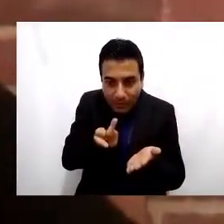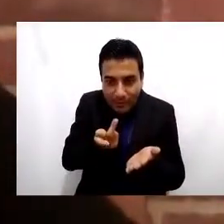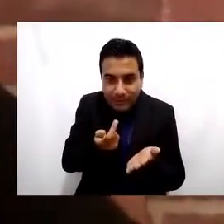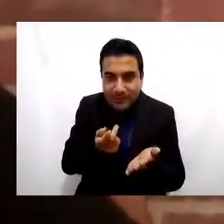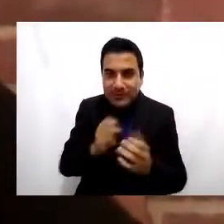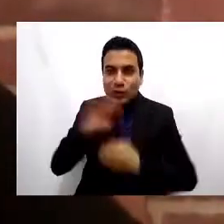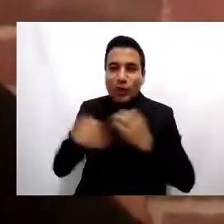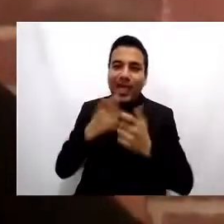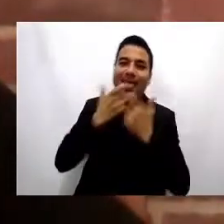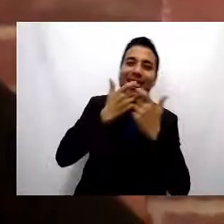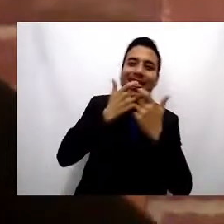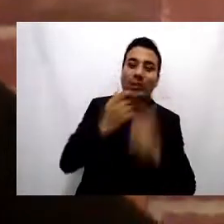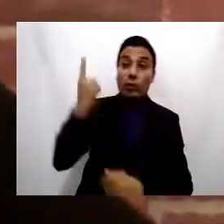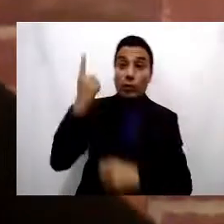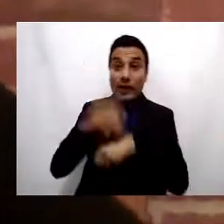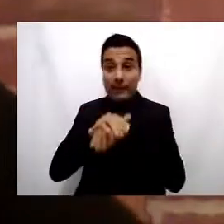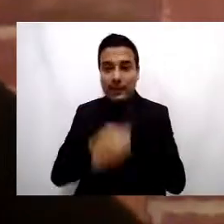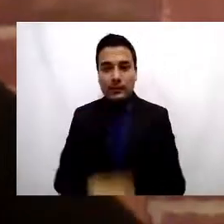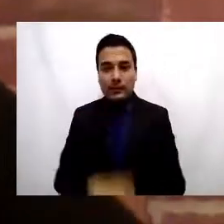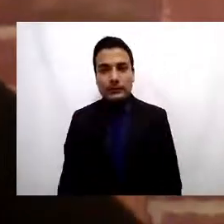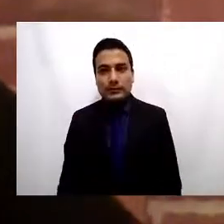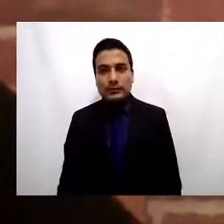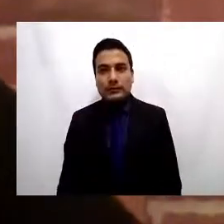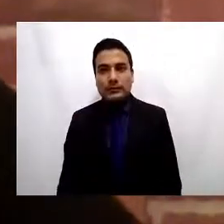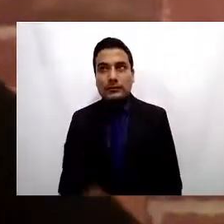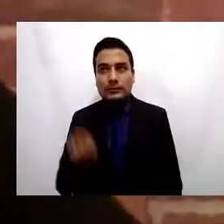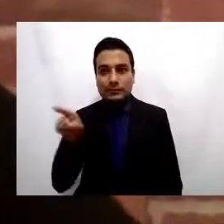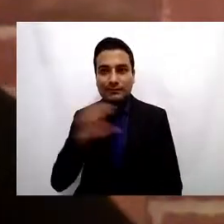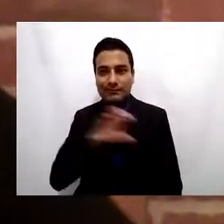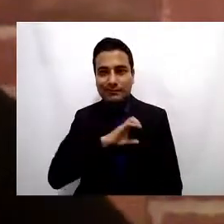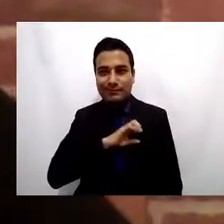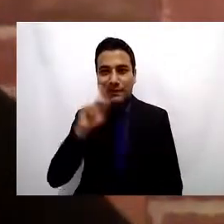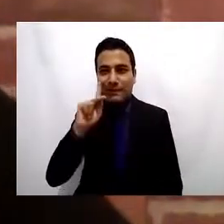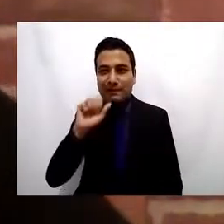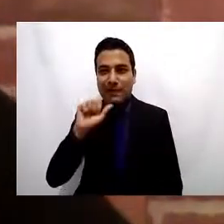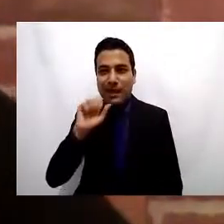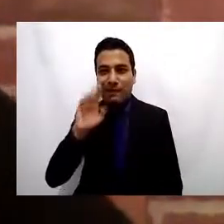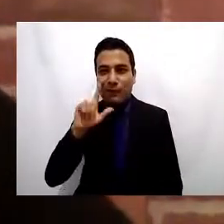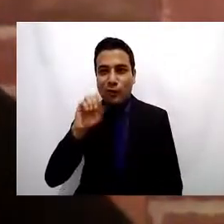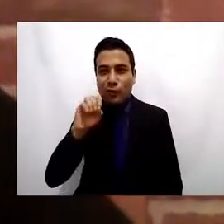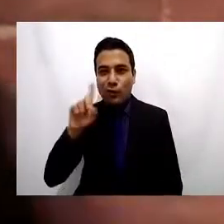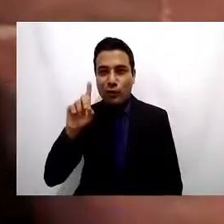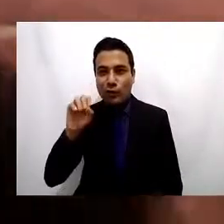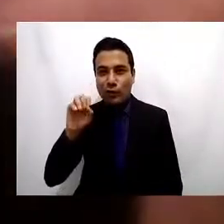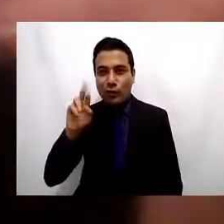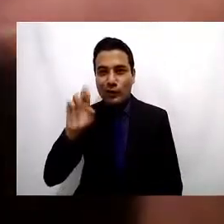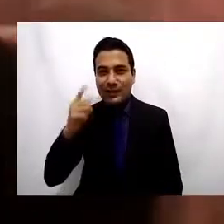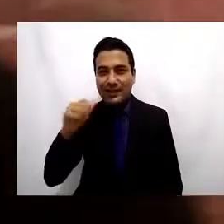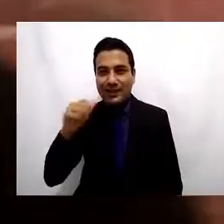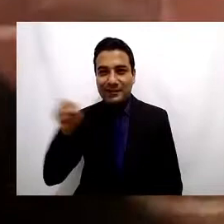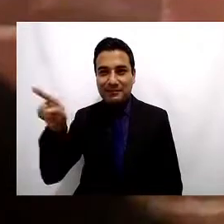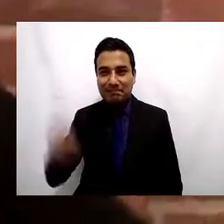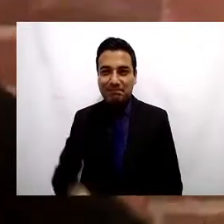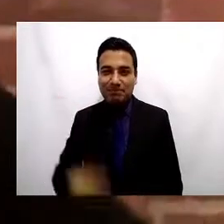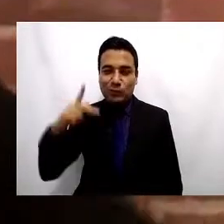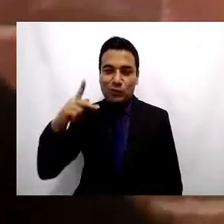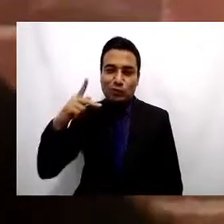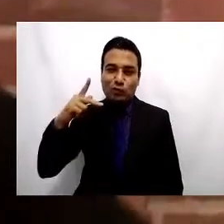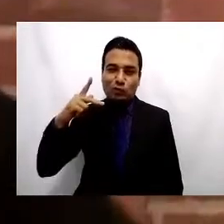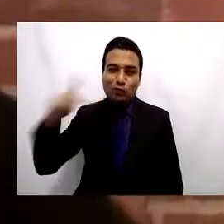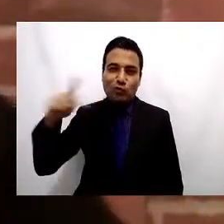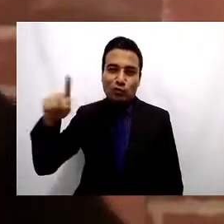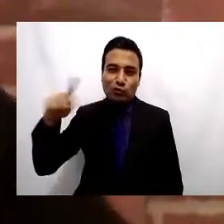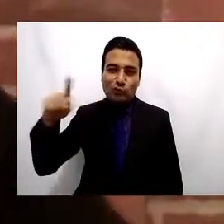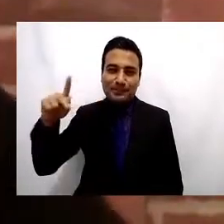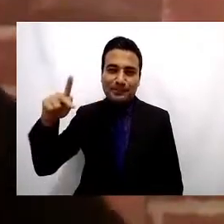salvo un amigo querido, Pablo Doreger, padre de un actor argentino, Julián